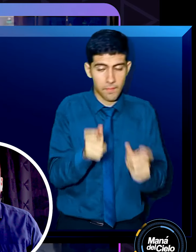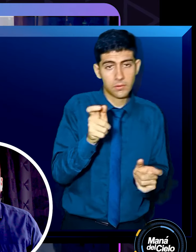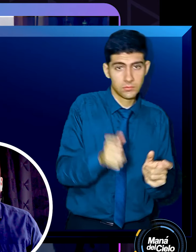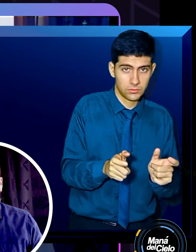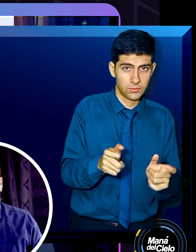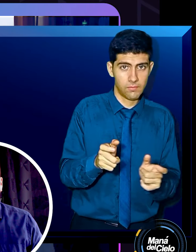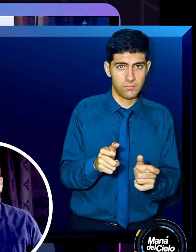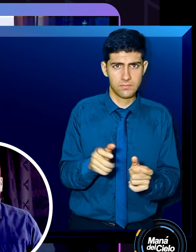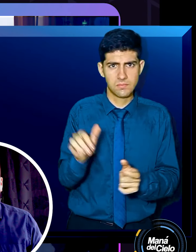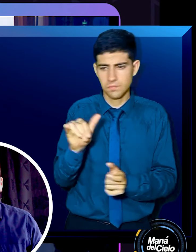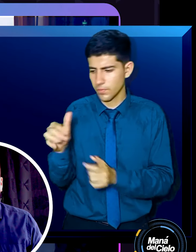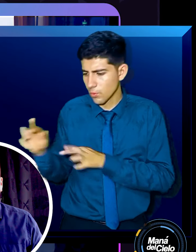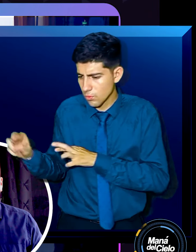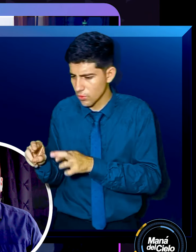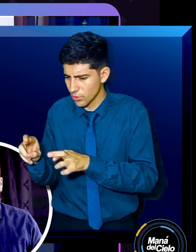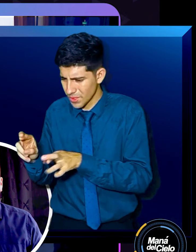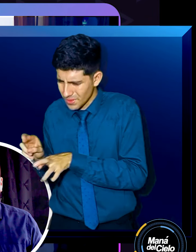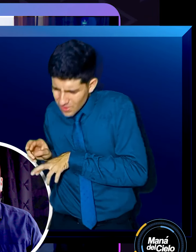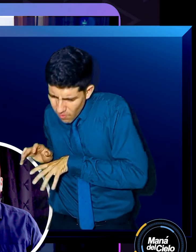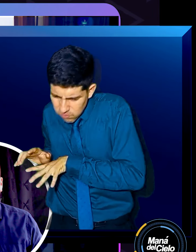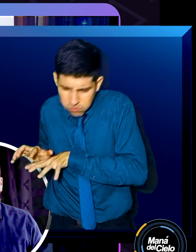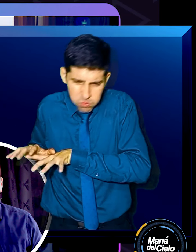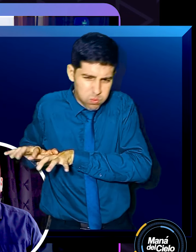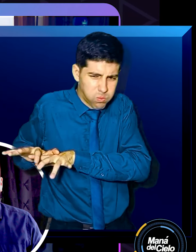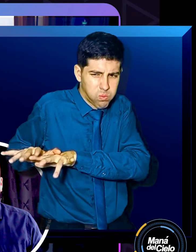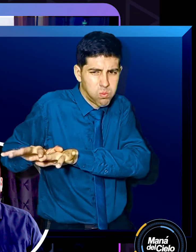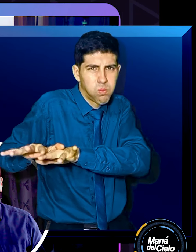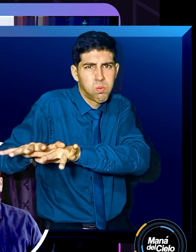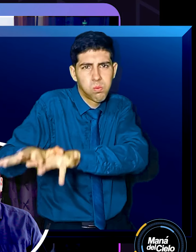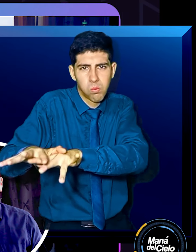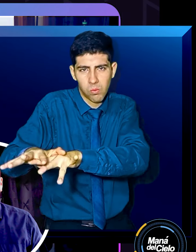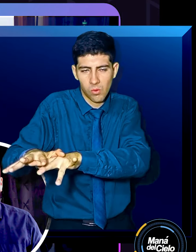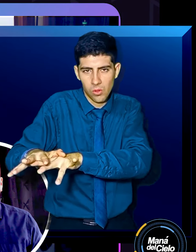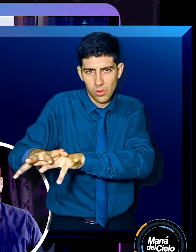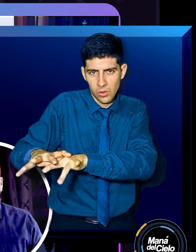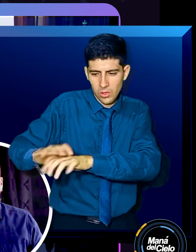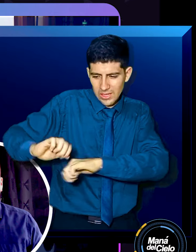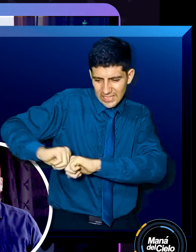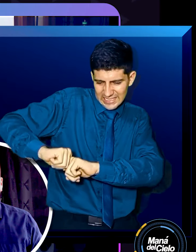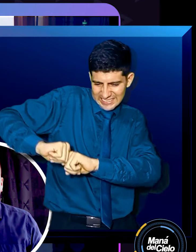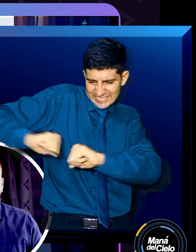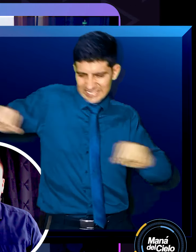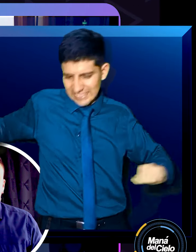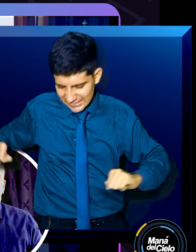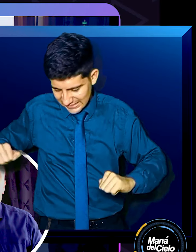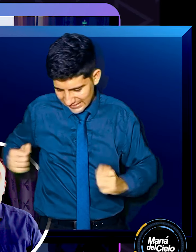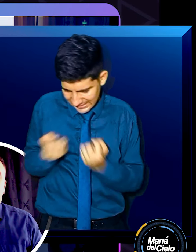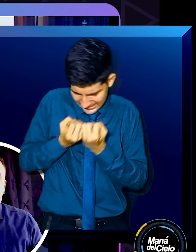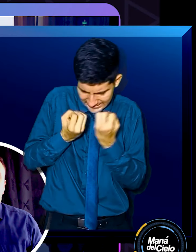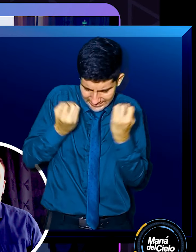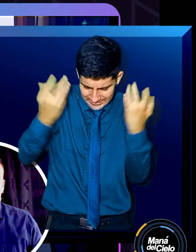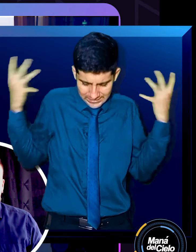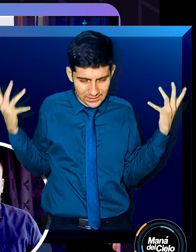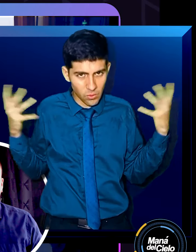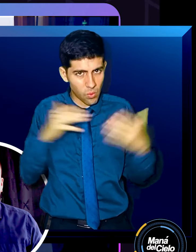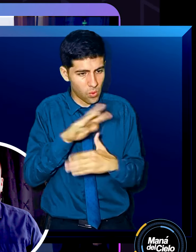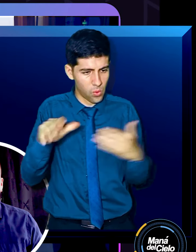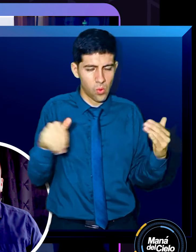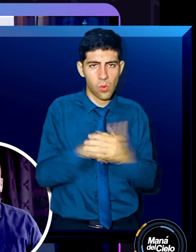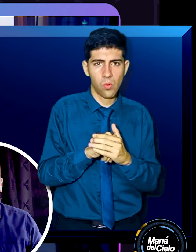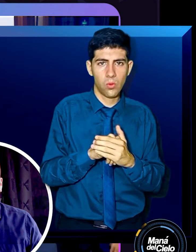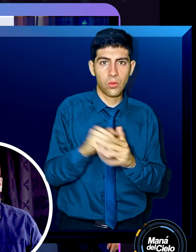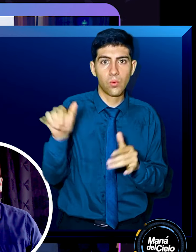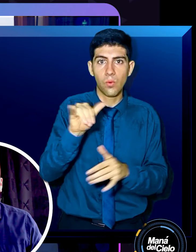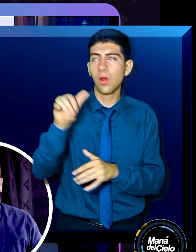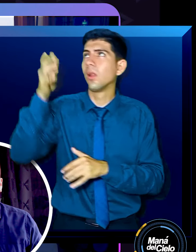arranca. Este río poderoso de Dios arranca y te quita la ropa, te quita hasta el alma, si es necesario.